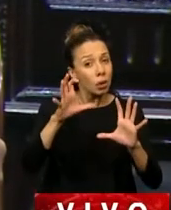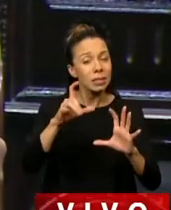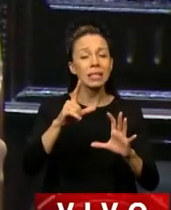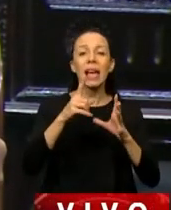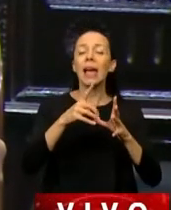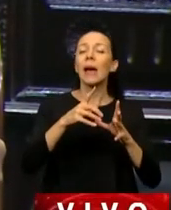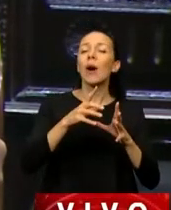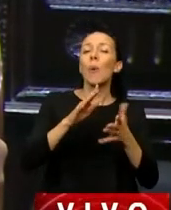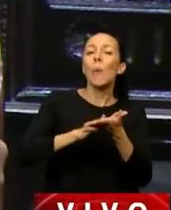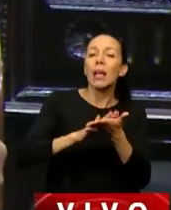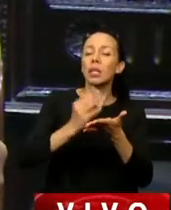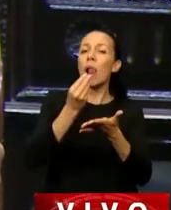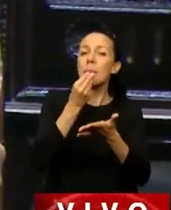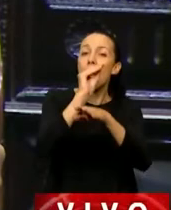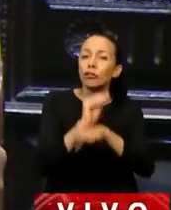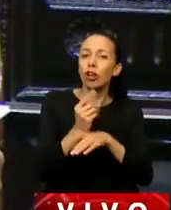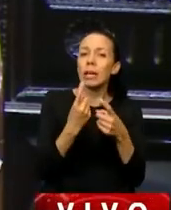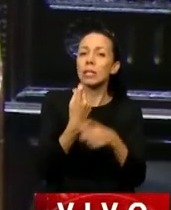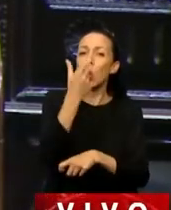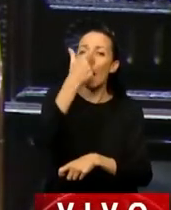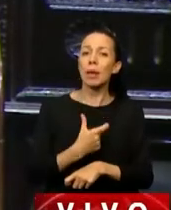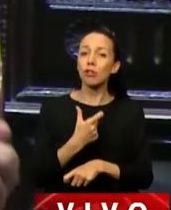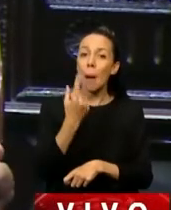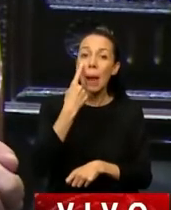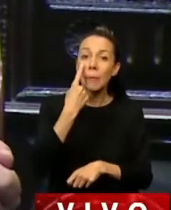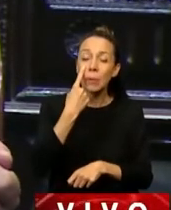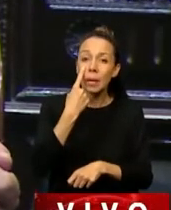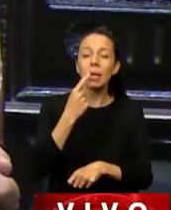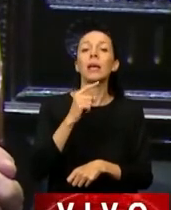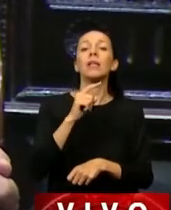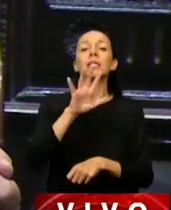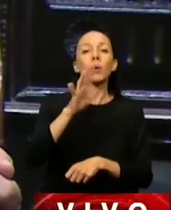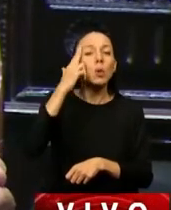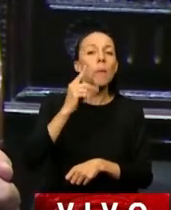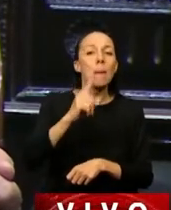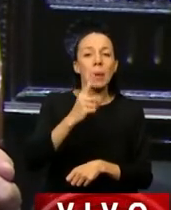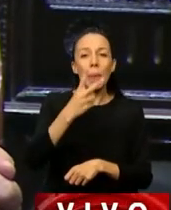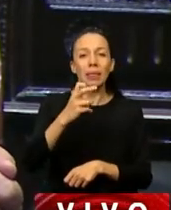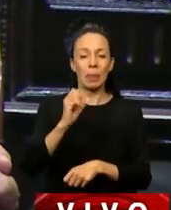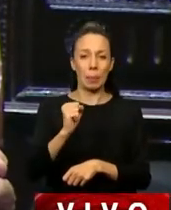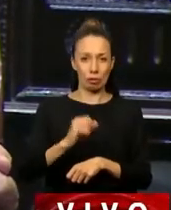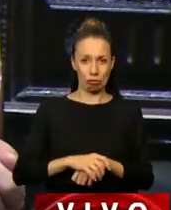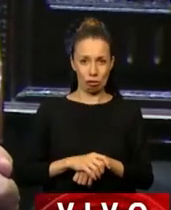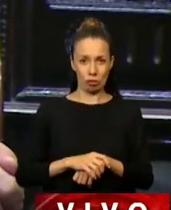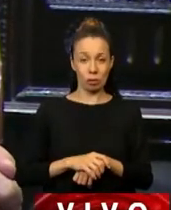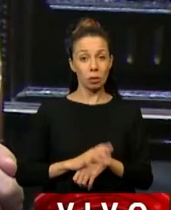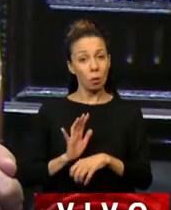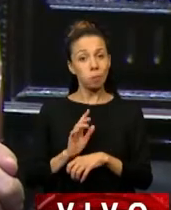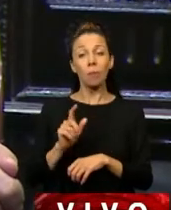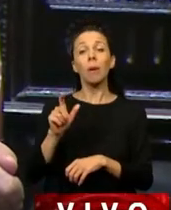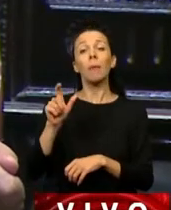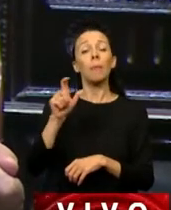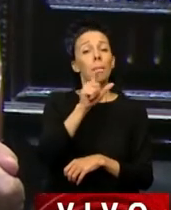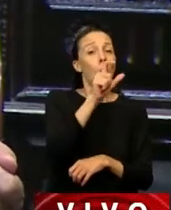de este mes de abril ronda los 49.120 pesos. Entonces, lo que cobrará aún en el mes de diciembre